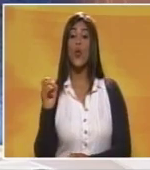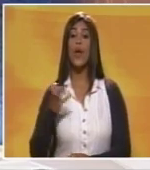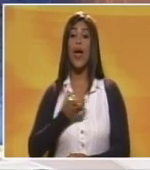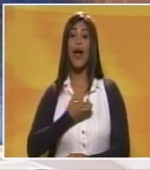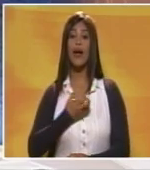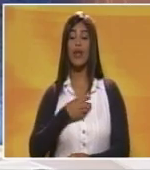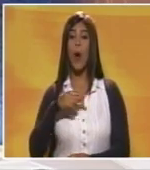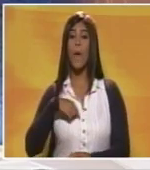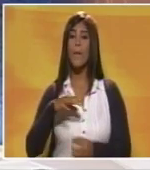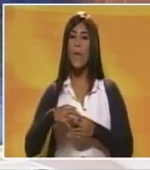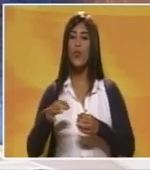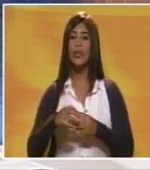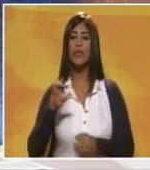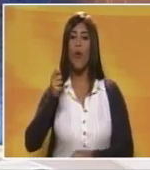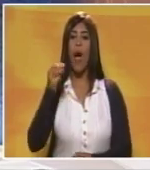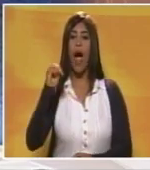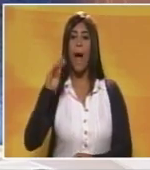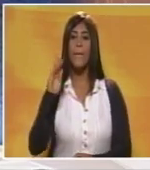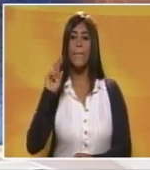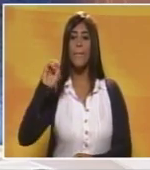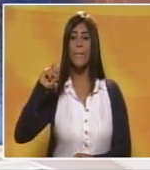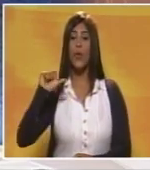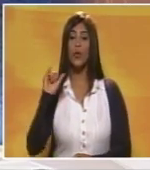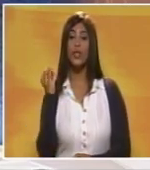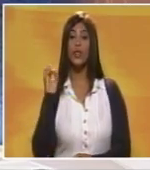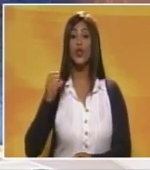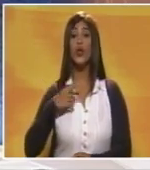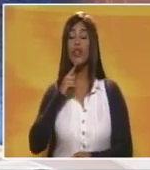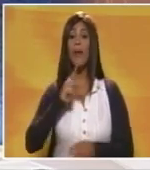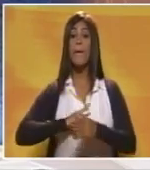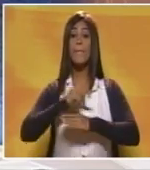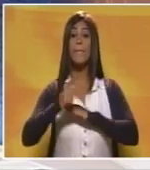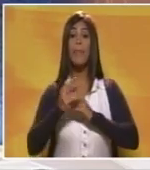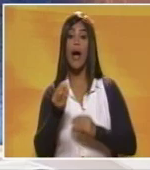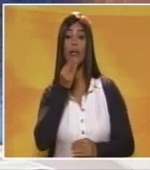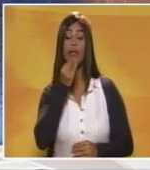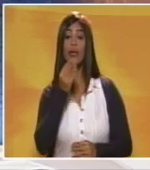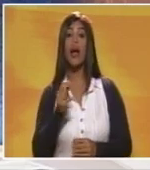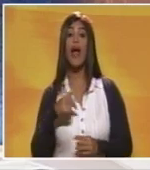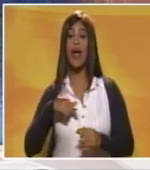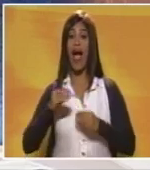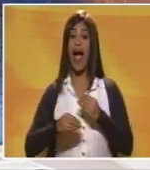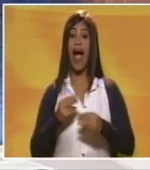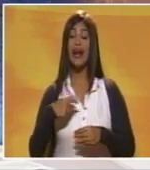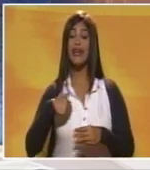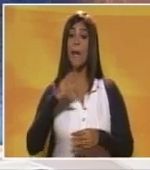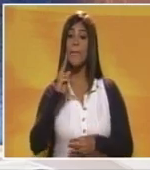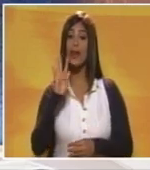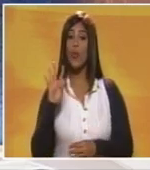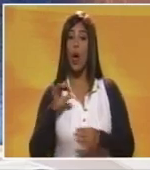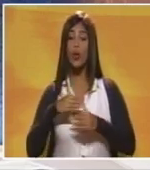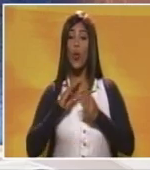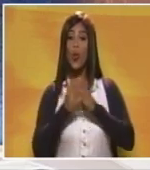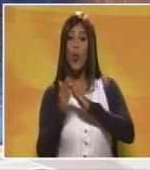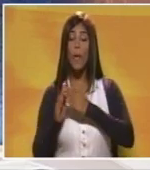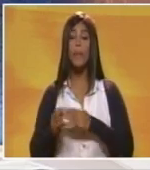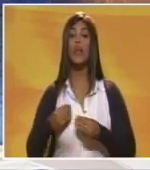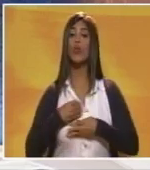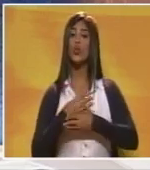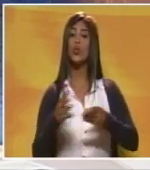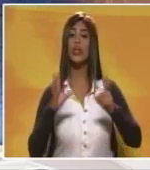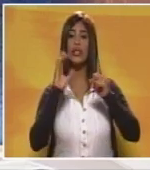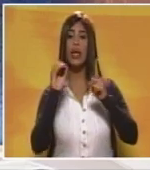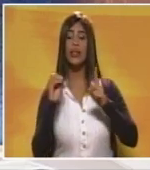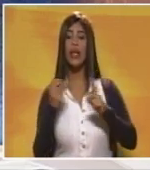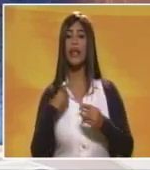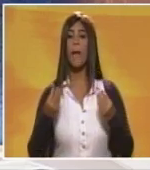municipio Ambrosio Plaza, informó que el plan de atención alimentaria vulnerable que ejecuta en 24 comunidades ha beneficiado a 600